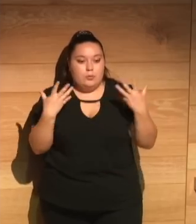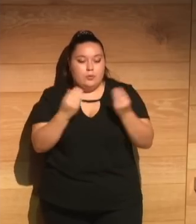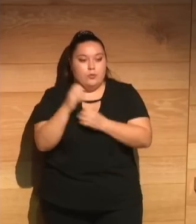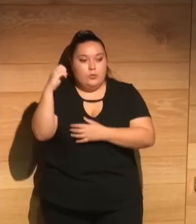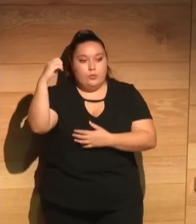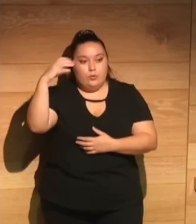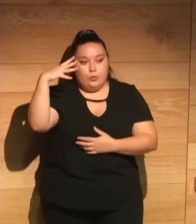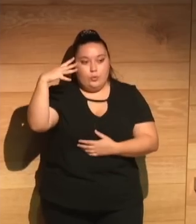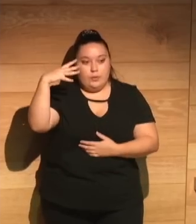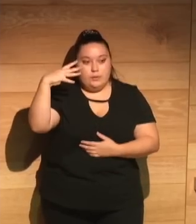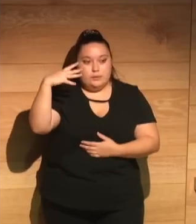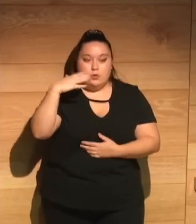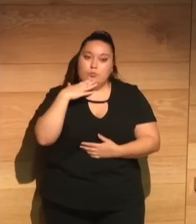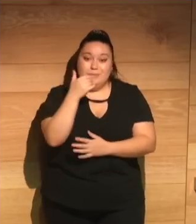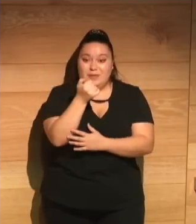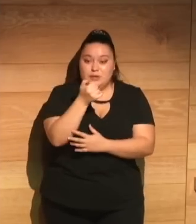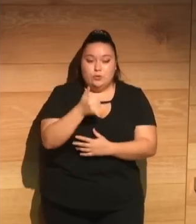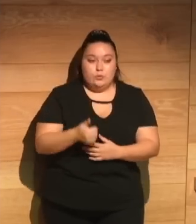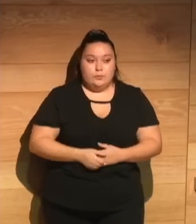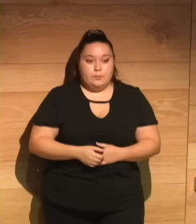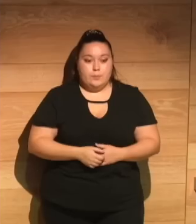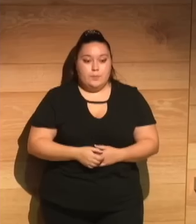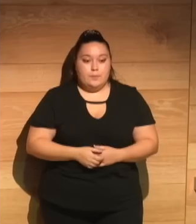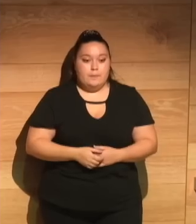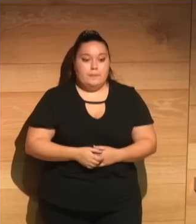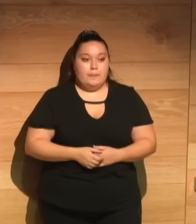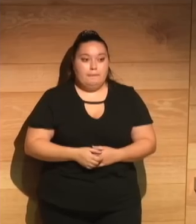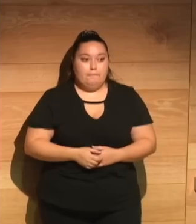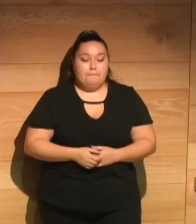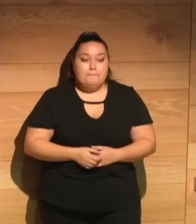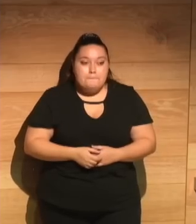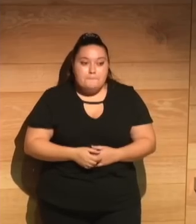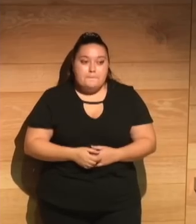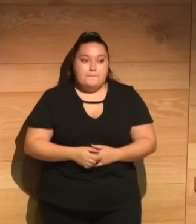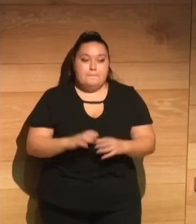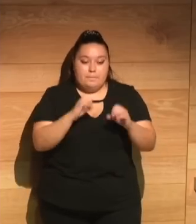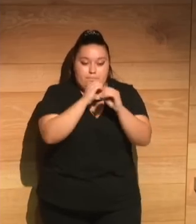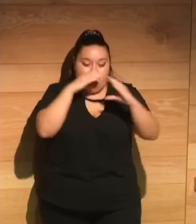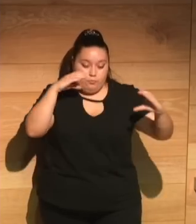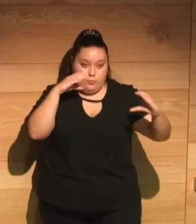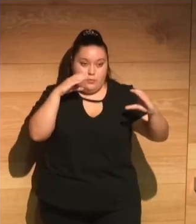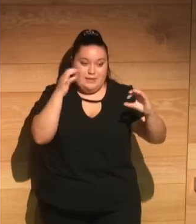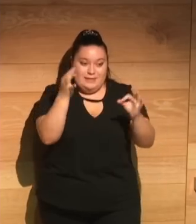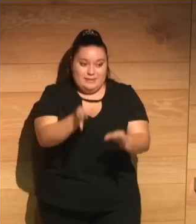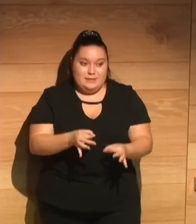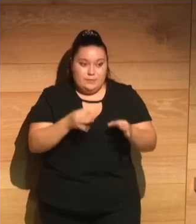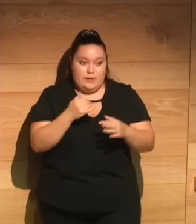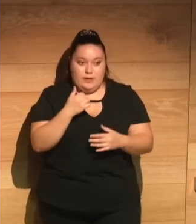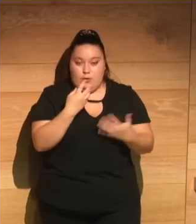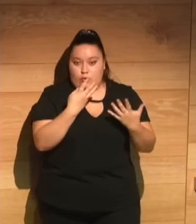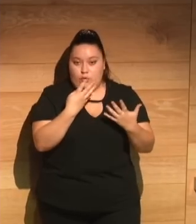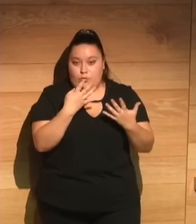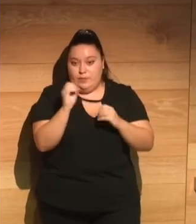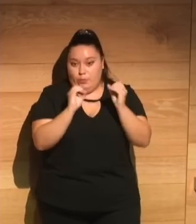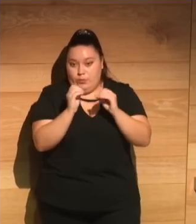de mechero. Mecherito. Muchas veces, y por lo tanto el diafragma estaba completamente abierto. Casi toda el 90% de la